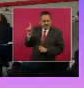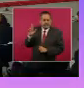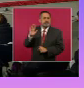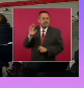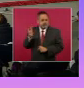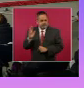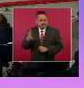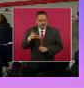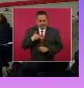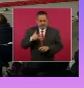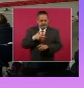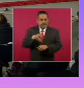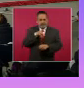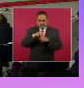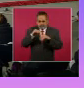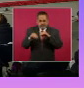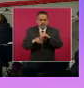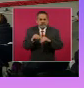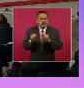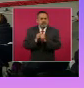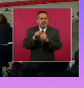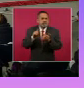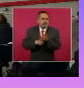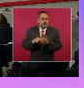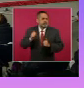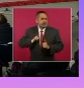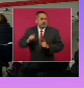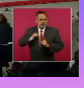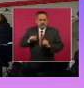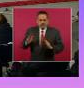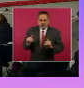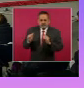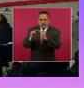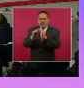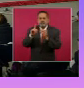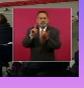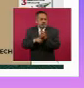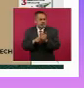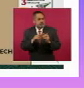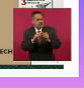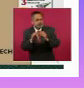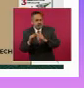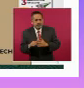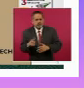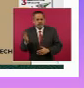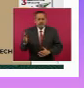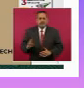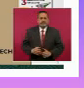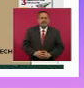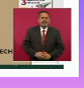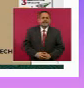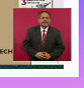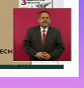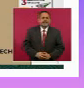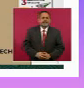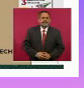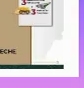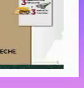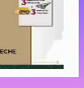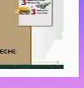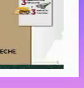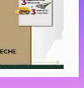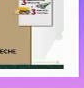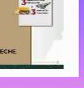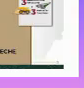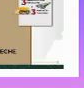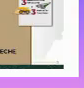de elementos y estructuras inmuebles como de bienes muebles, simplemente por lo que hace a tiestos de